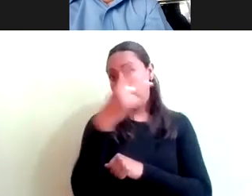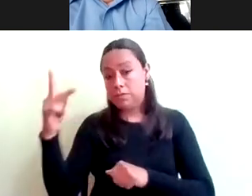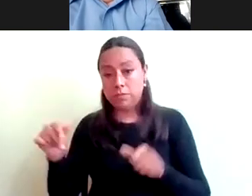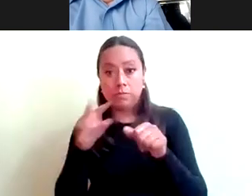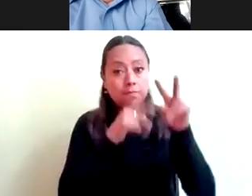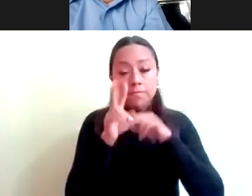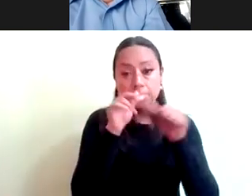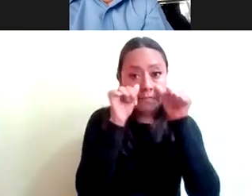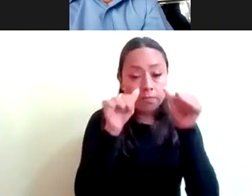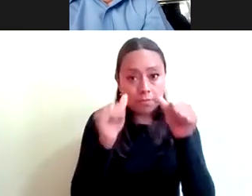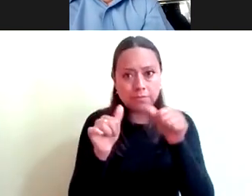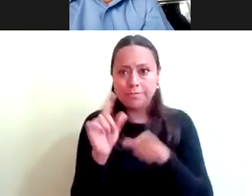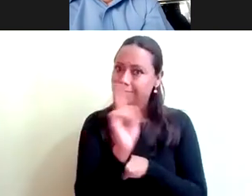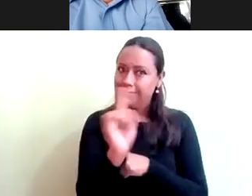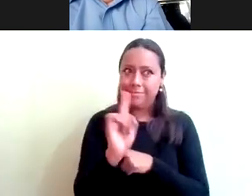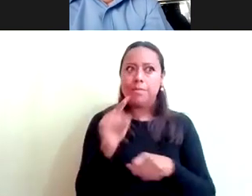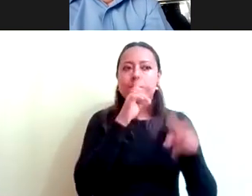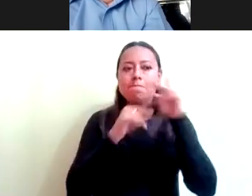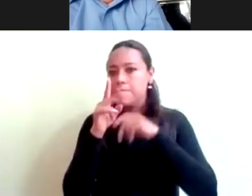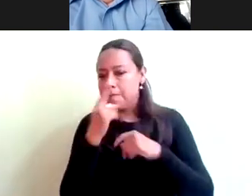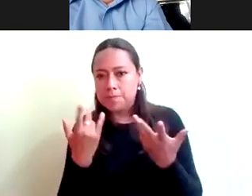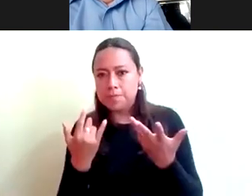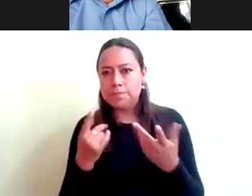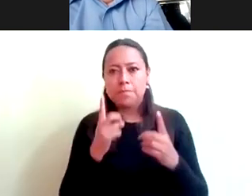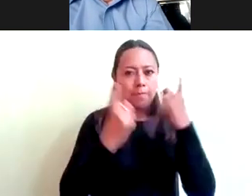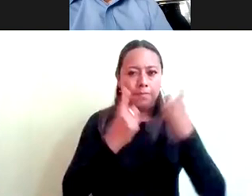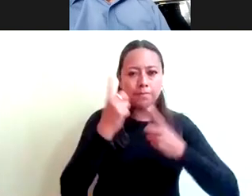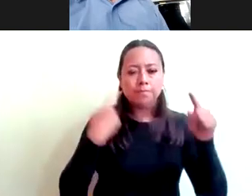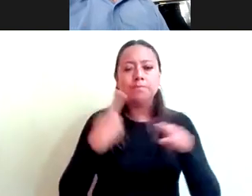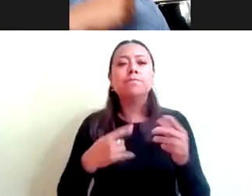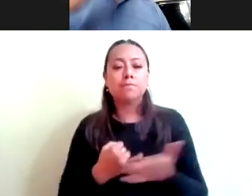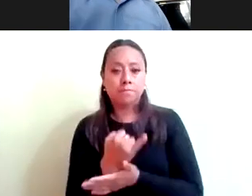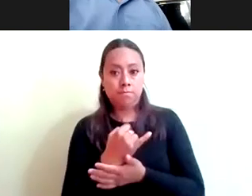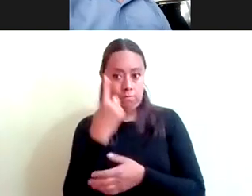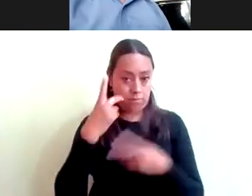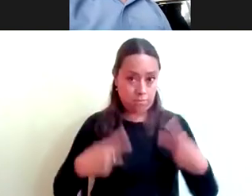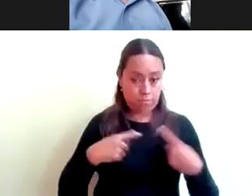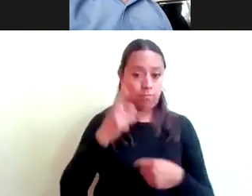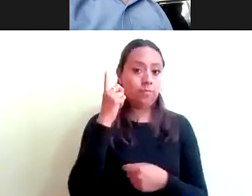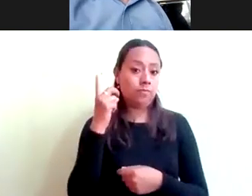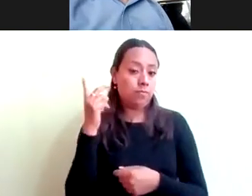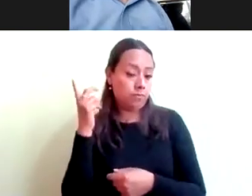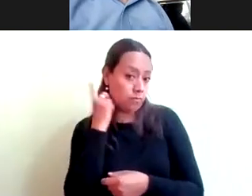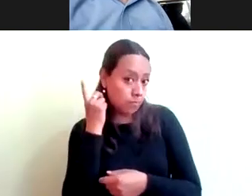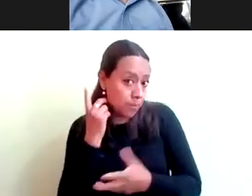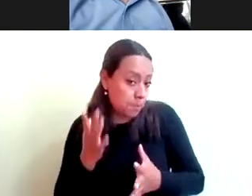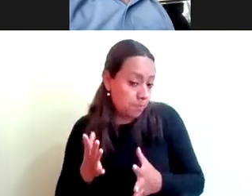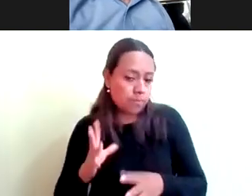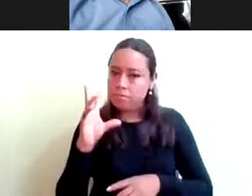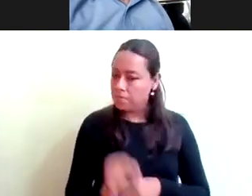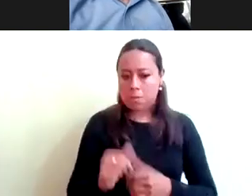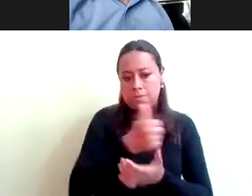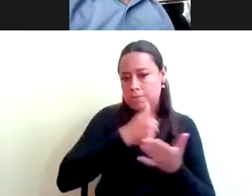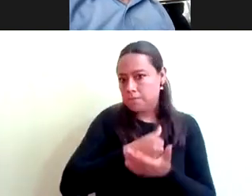inquietudes no las decide un político, no las decide quien gobierna, ni la ciudad, ni las alcaldías. Las decidieron los